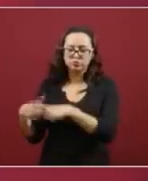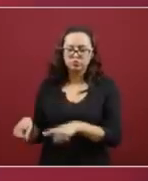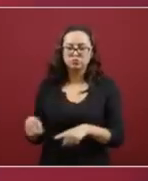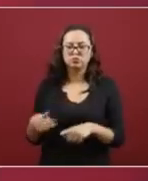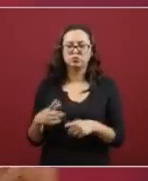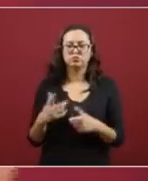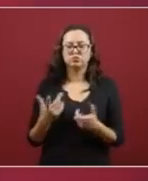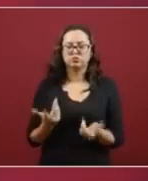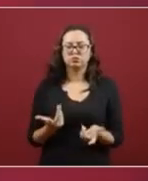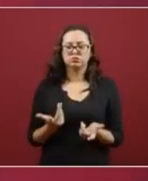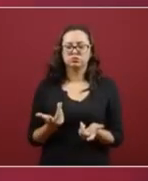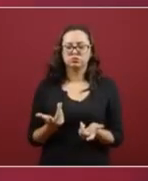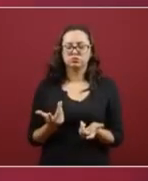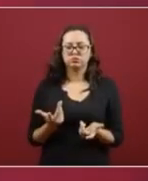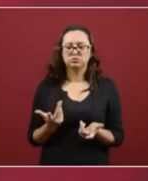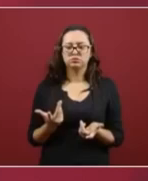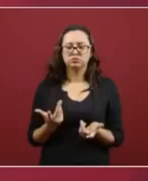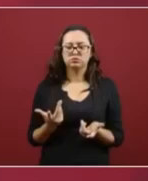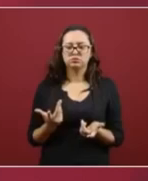un banco